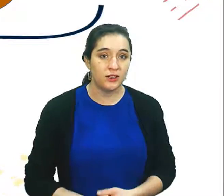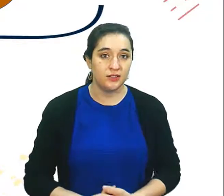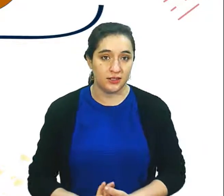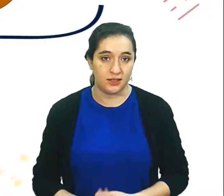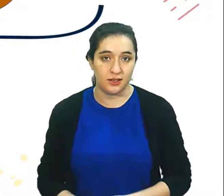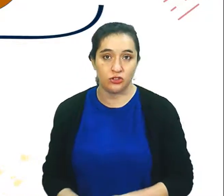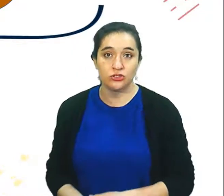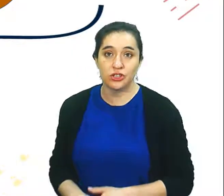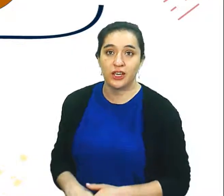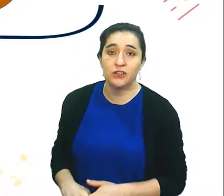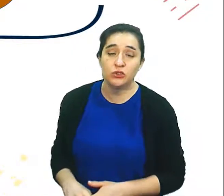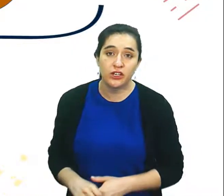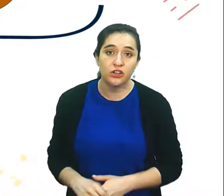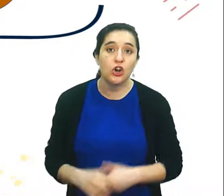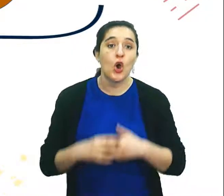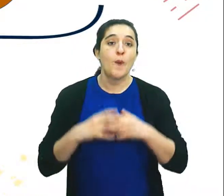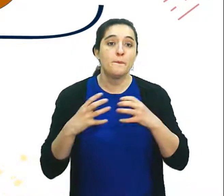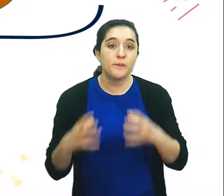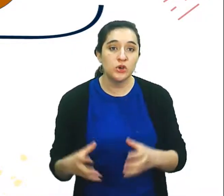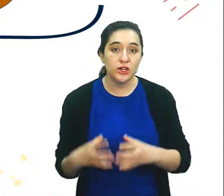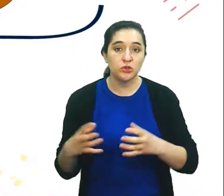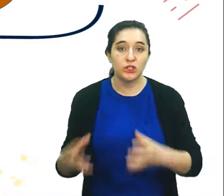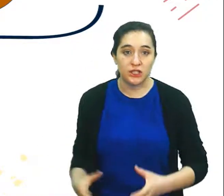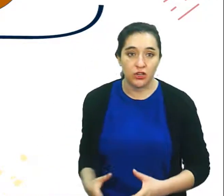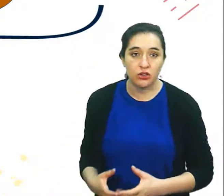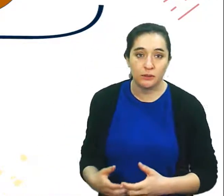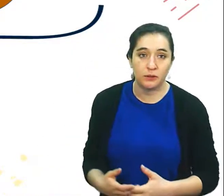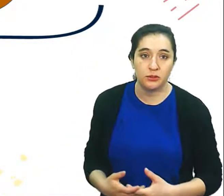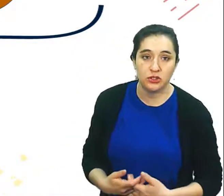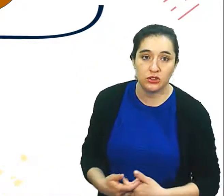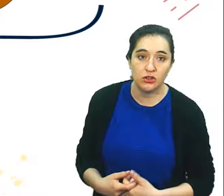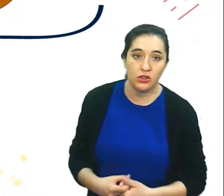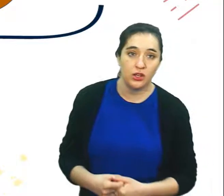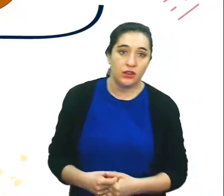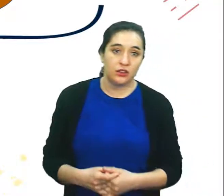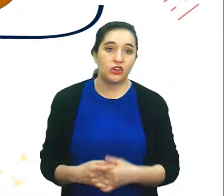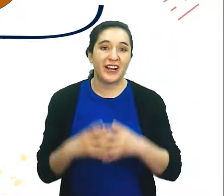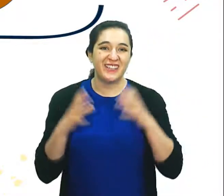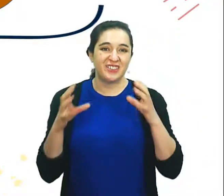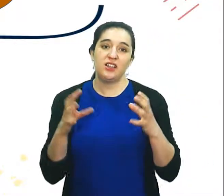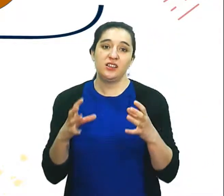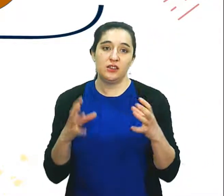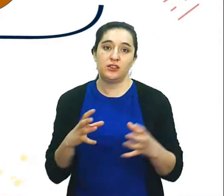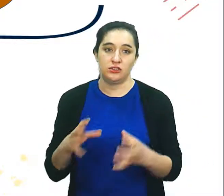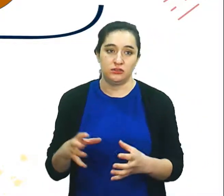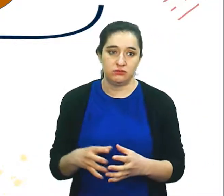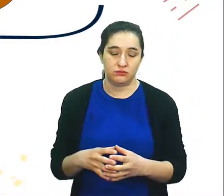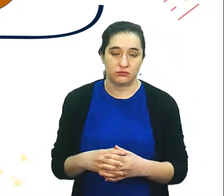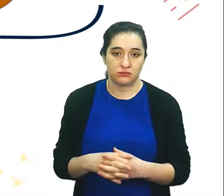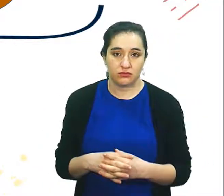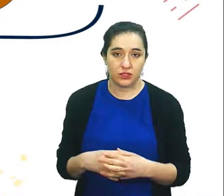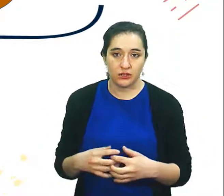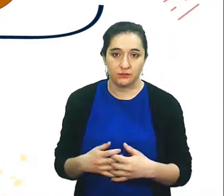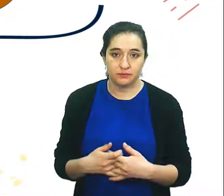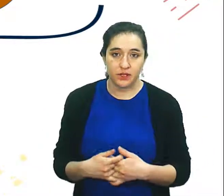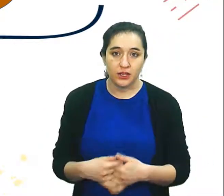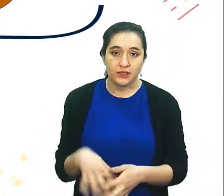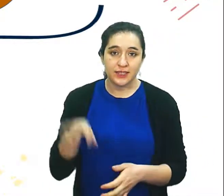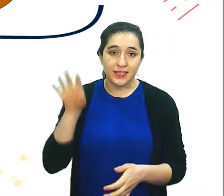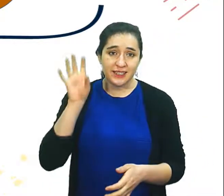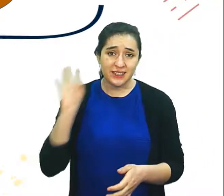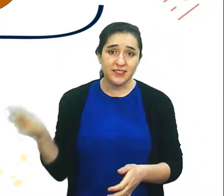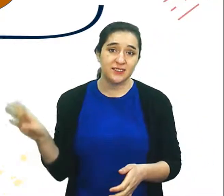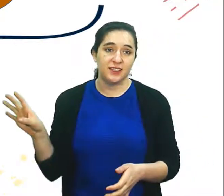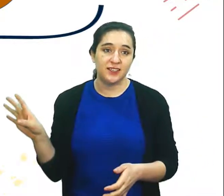obligatoriamente, etcétera. Entonces, era un gobierno muy autoritario con el propósito de organizar esta nación, ¿ya?